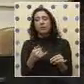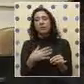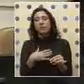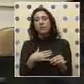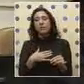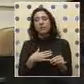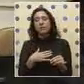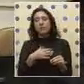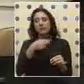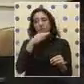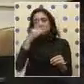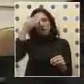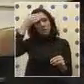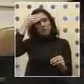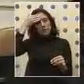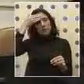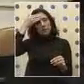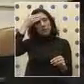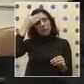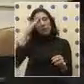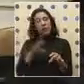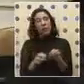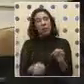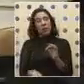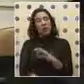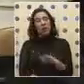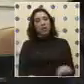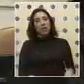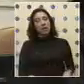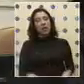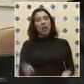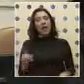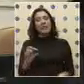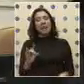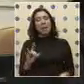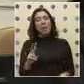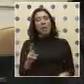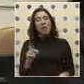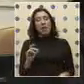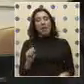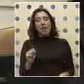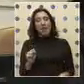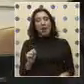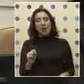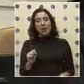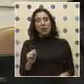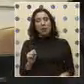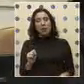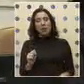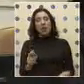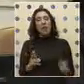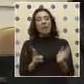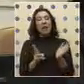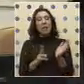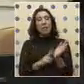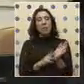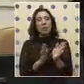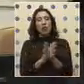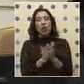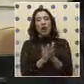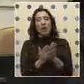quiero plantear una preocupación compartida por mi colega la diputada Alejandra Sepúlveda en relación al impuesto al libro.